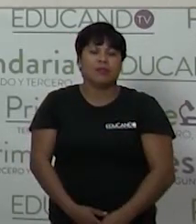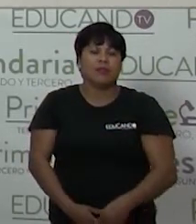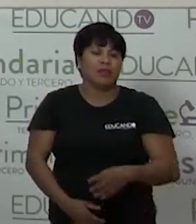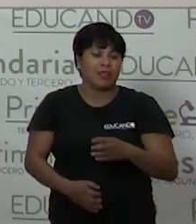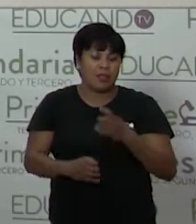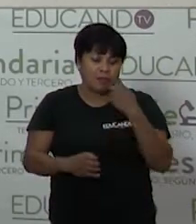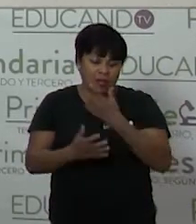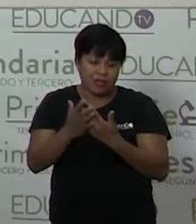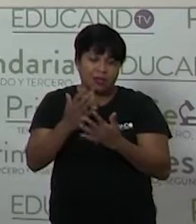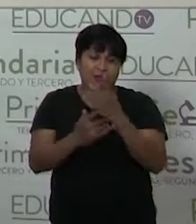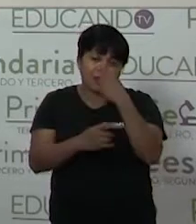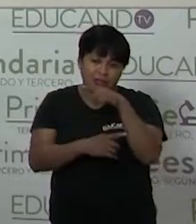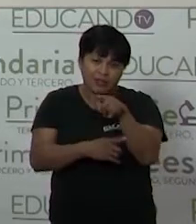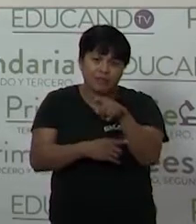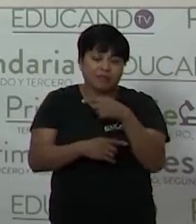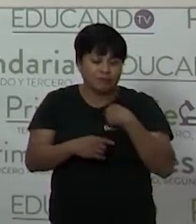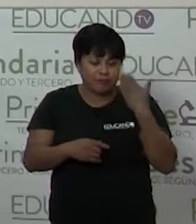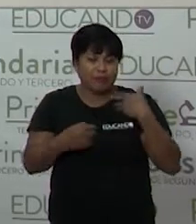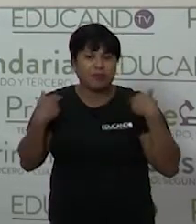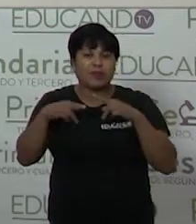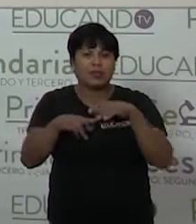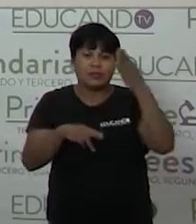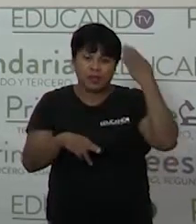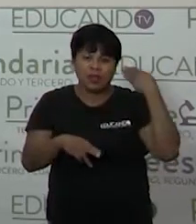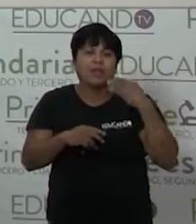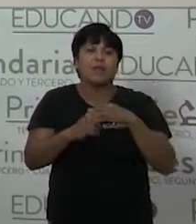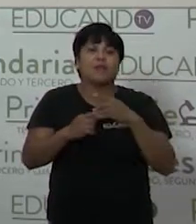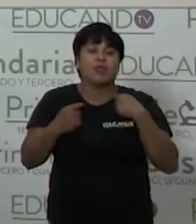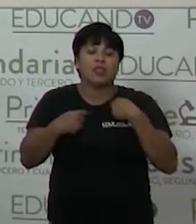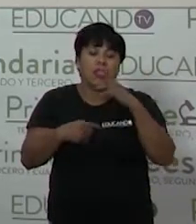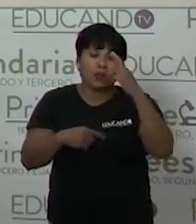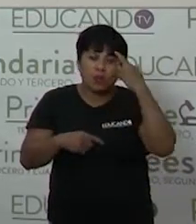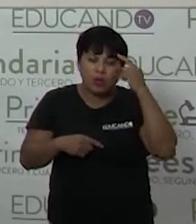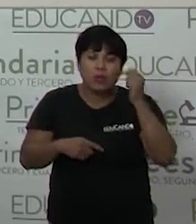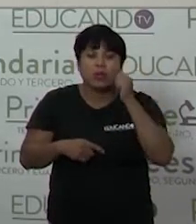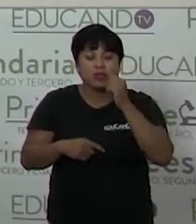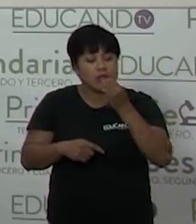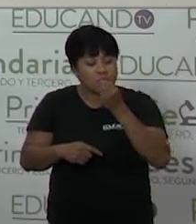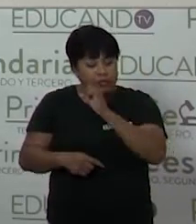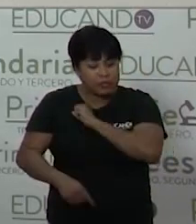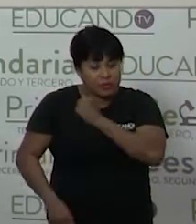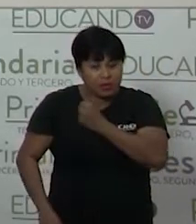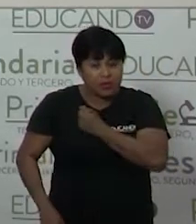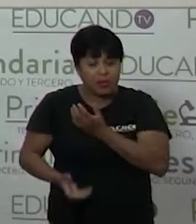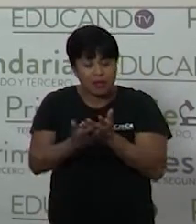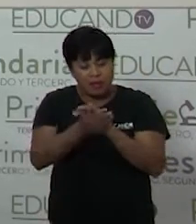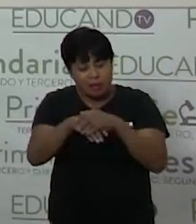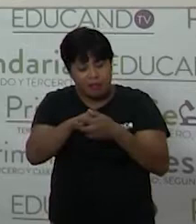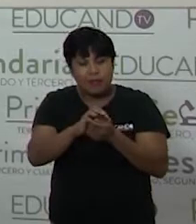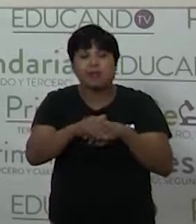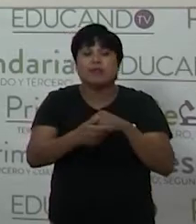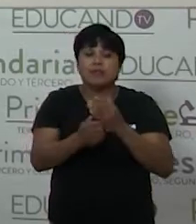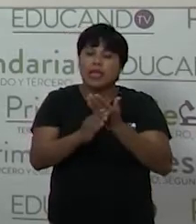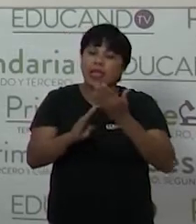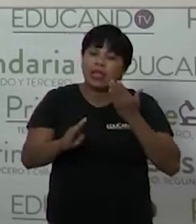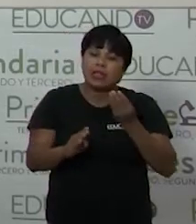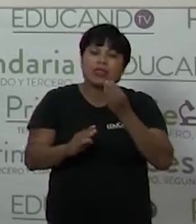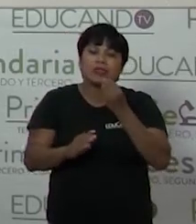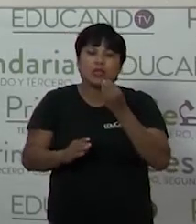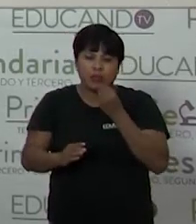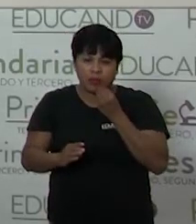estén hechos para ti pues bueno yo soy la maestra blanca y te recuerdo que hay que comer sano lavarse las manos antes